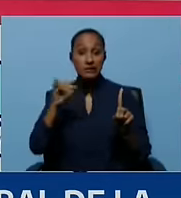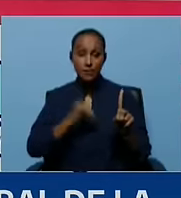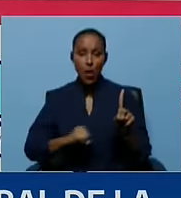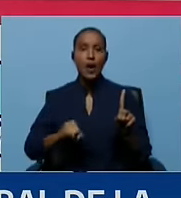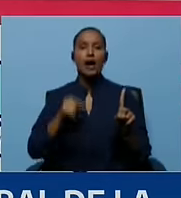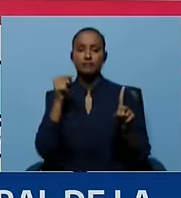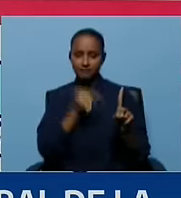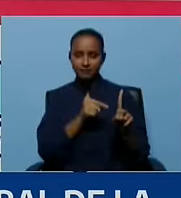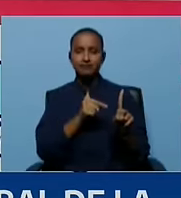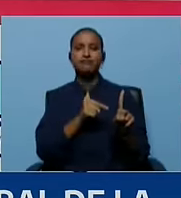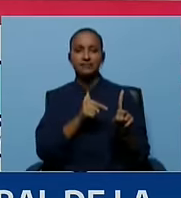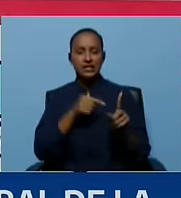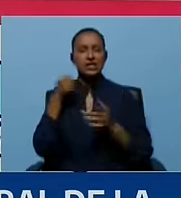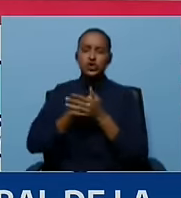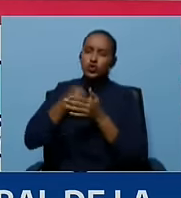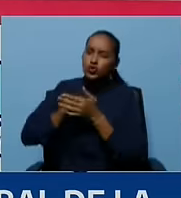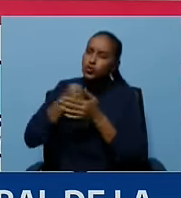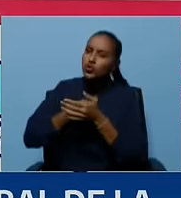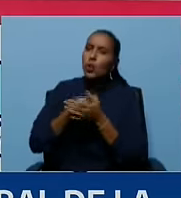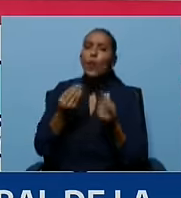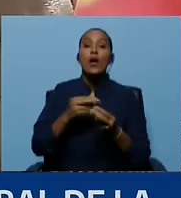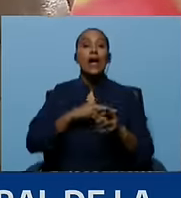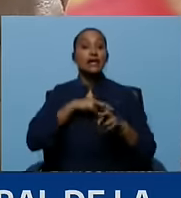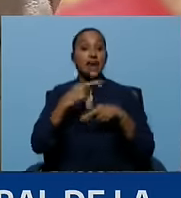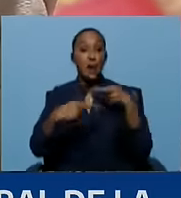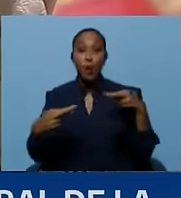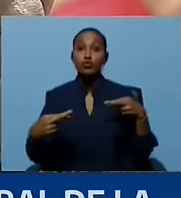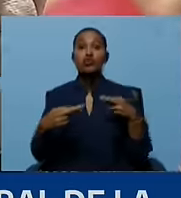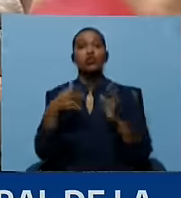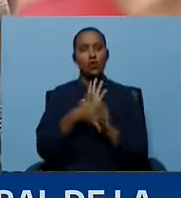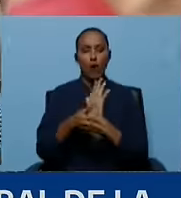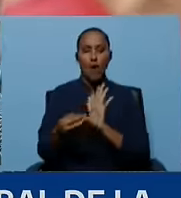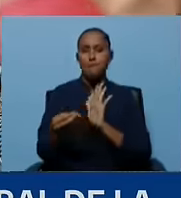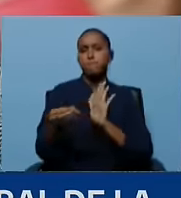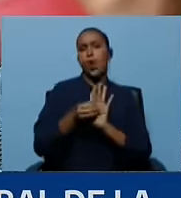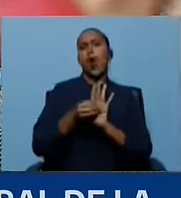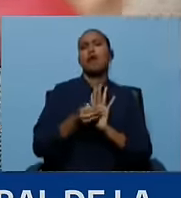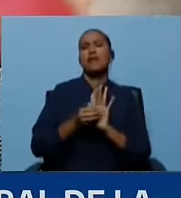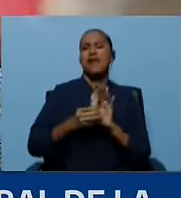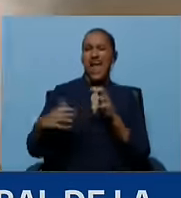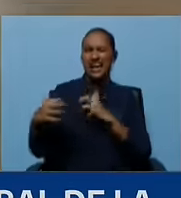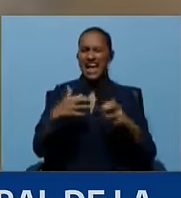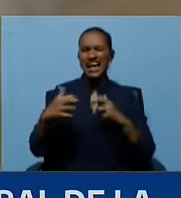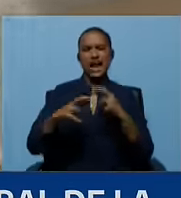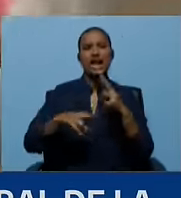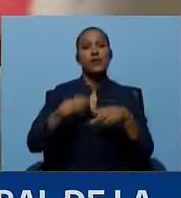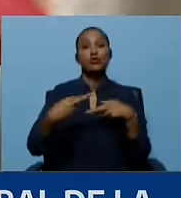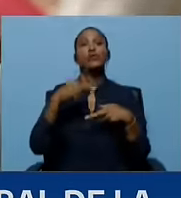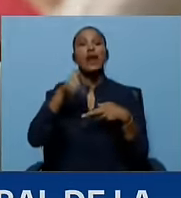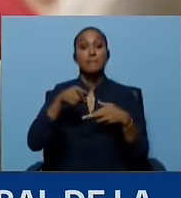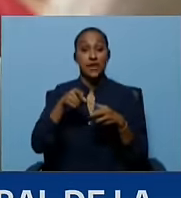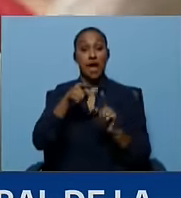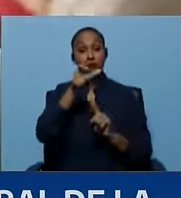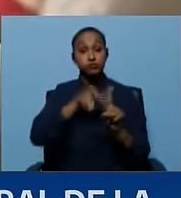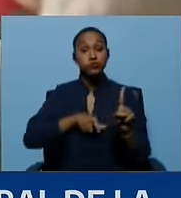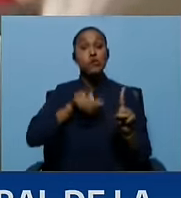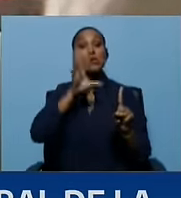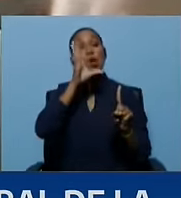de la lucha revolucionaria que encabezó y de la guerra revolucionaria que ganó.